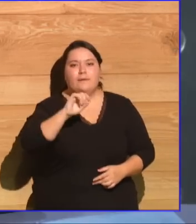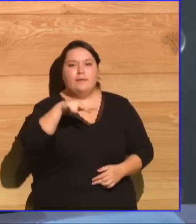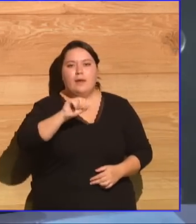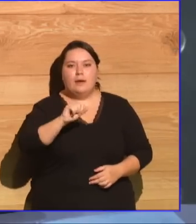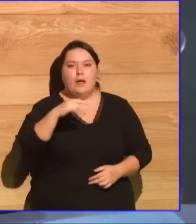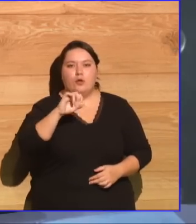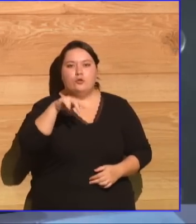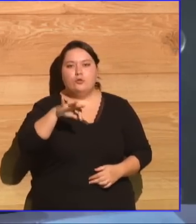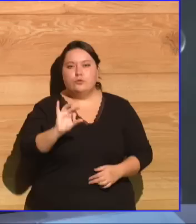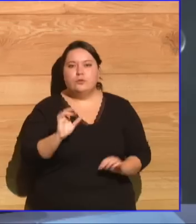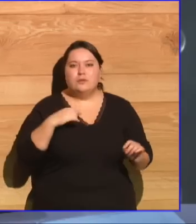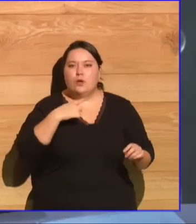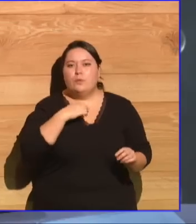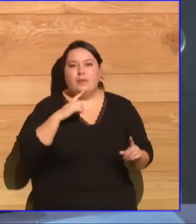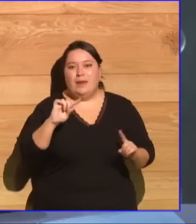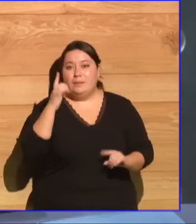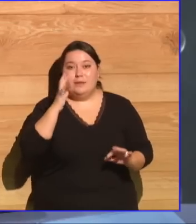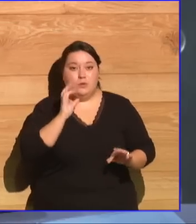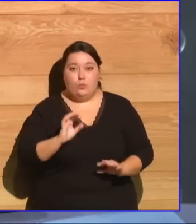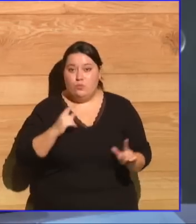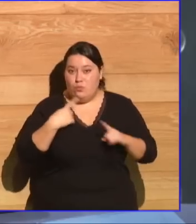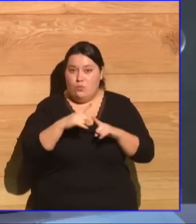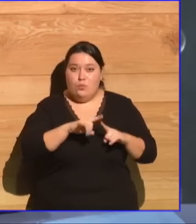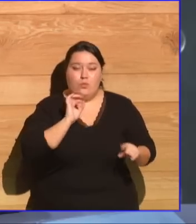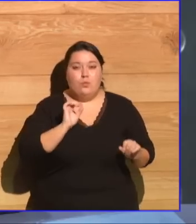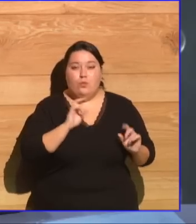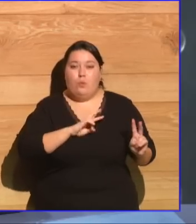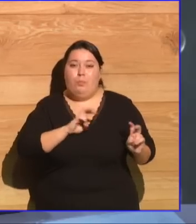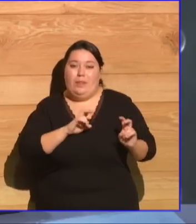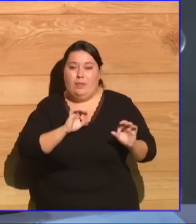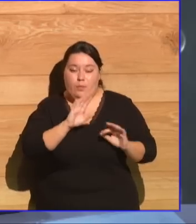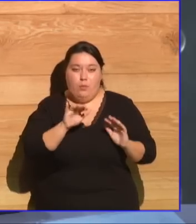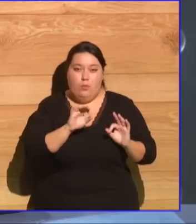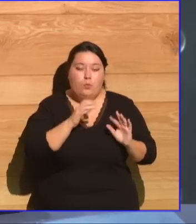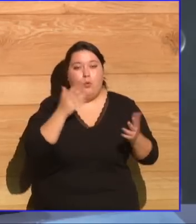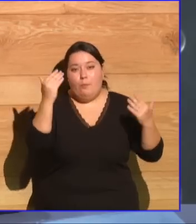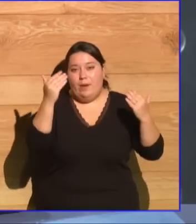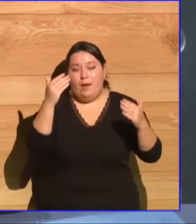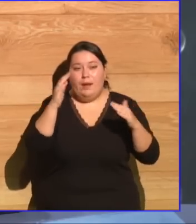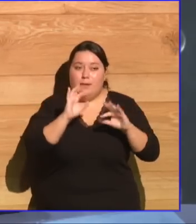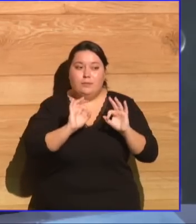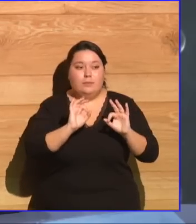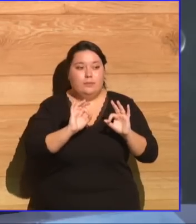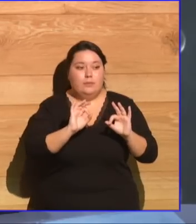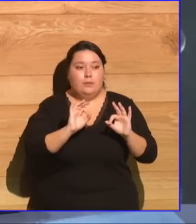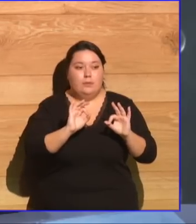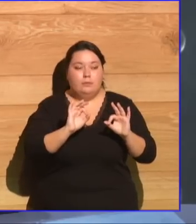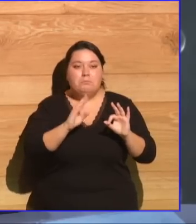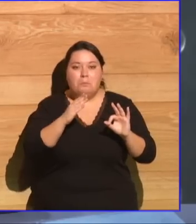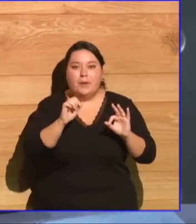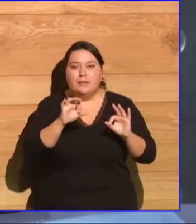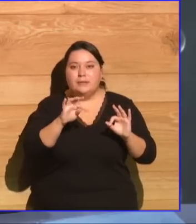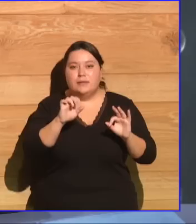pero es sin duda la que tiene más comedia en todos los aspectos. En ese prólogo que prácticamente es un homenaje a Buster Keaton,